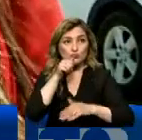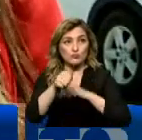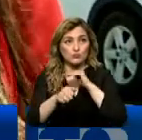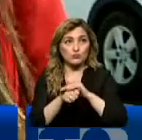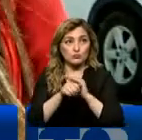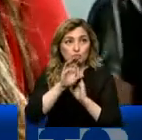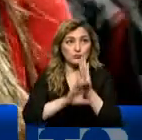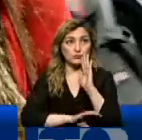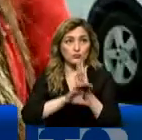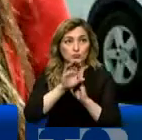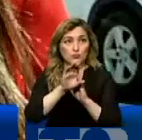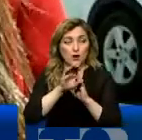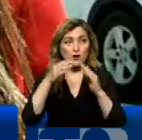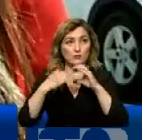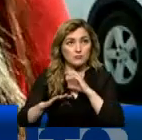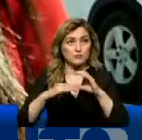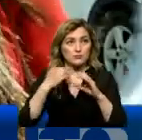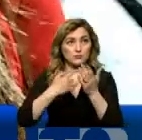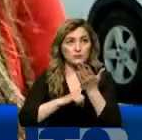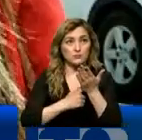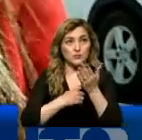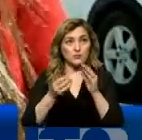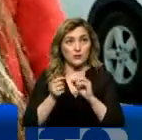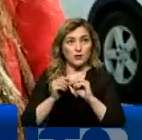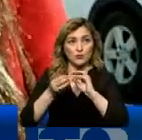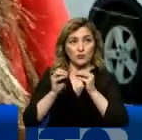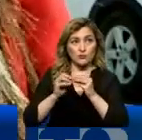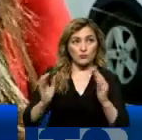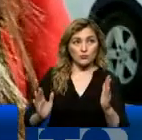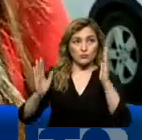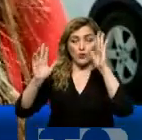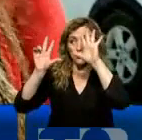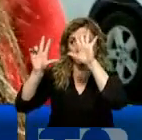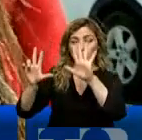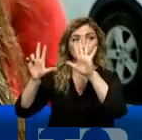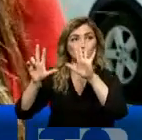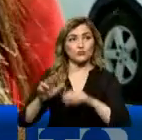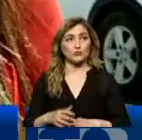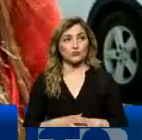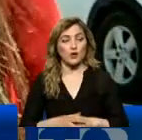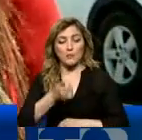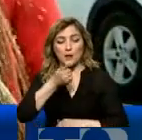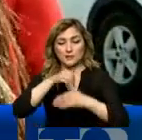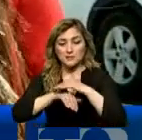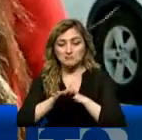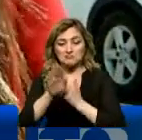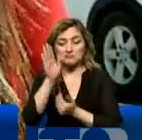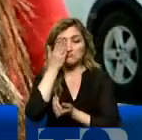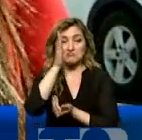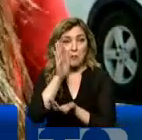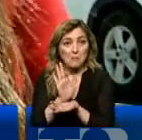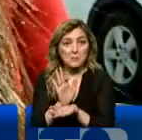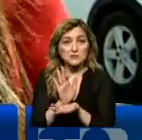los contenidos de los correos que se tratan en el octavo piso de la Corte Nacional de Justicia, así que la prensa no ha podido estar